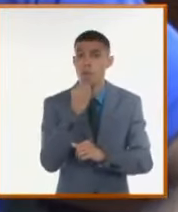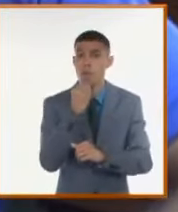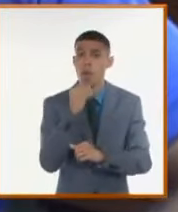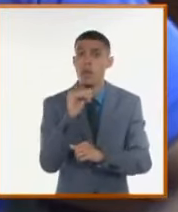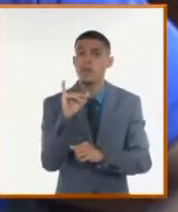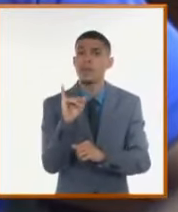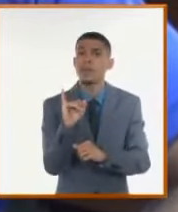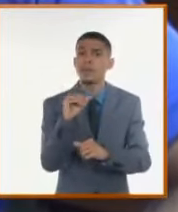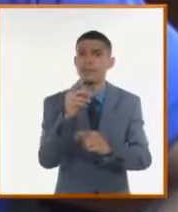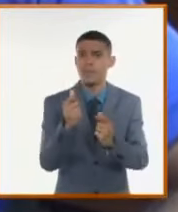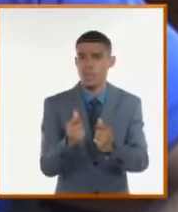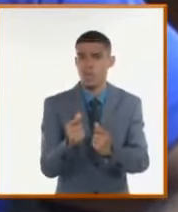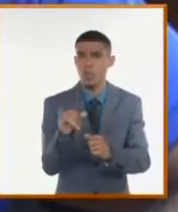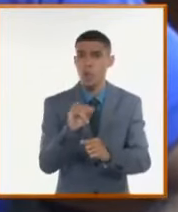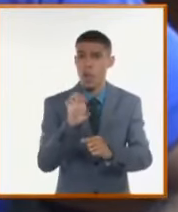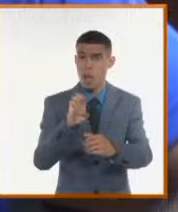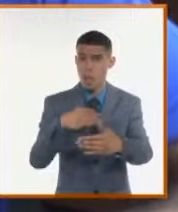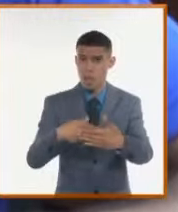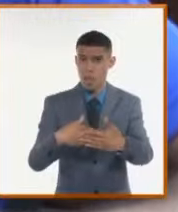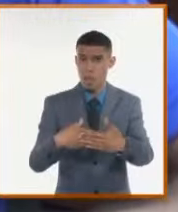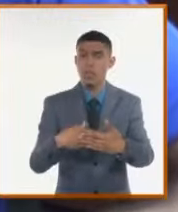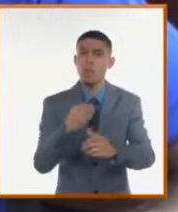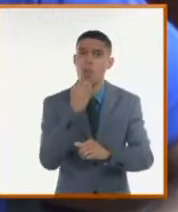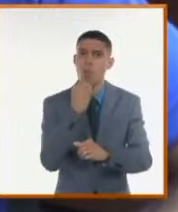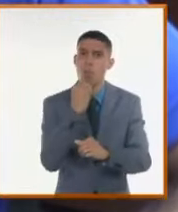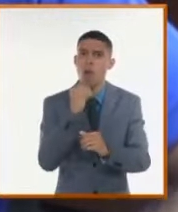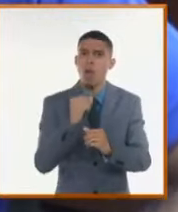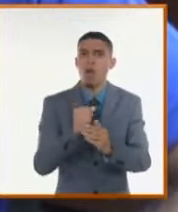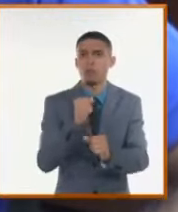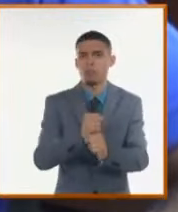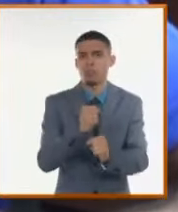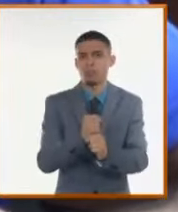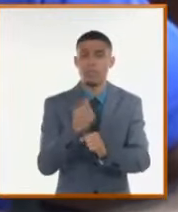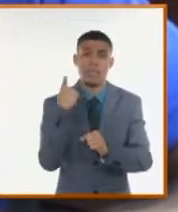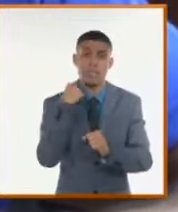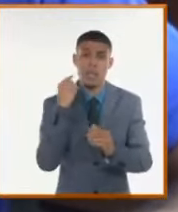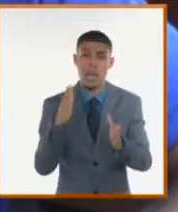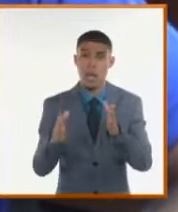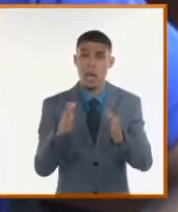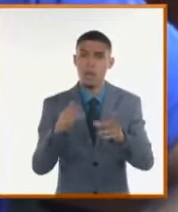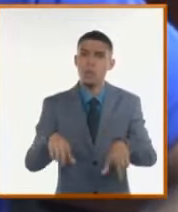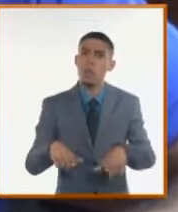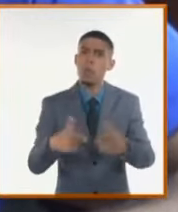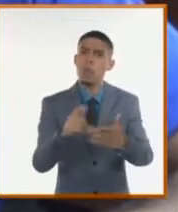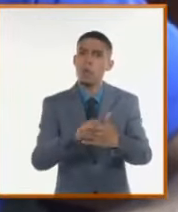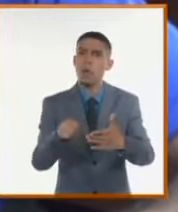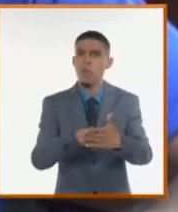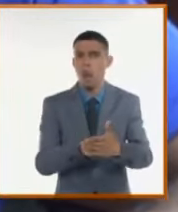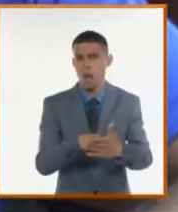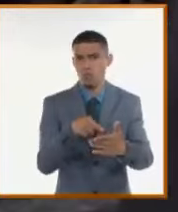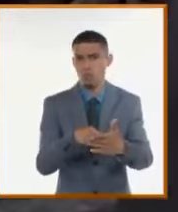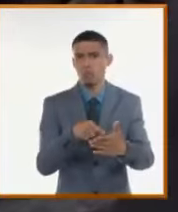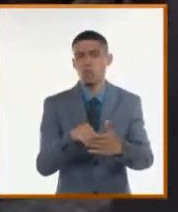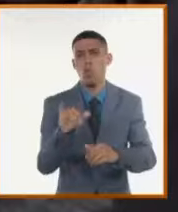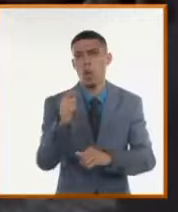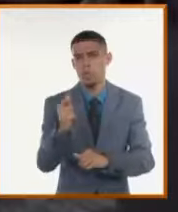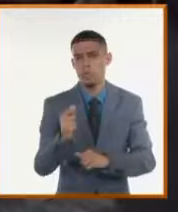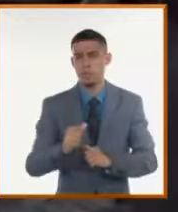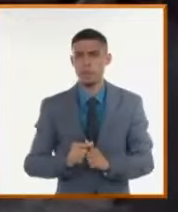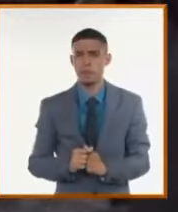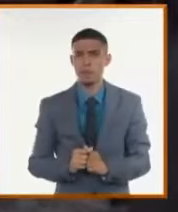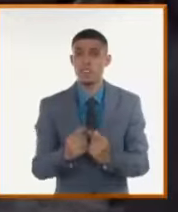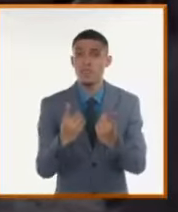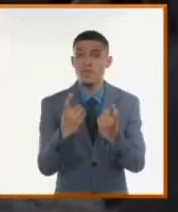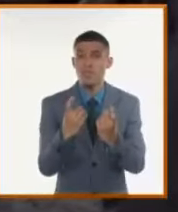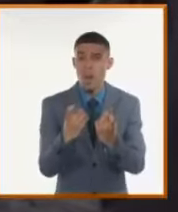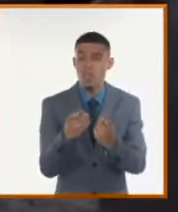ingresos y que la vb como les decía en este 2024 vengamos cumpliendo nuestros planes productivos y financieros aún así la falta